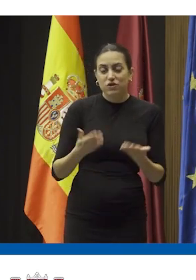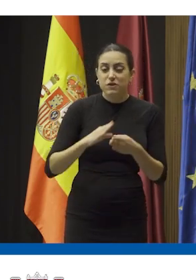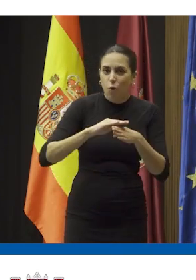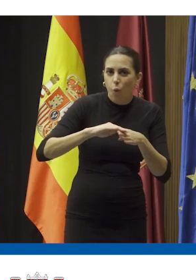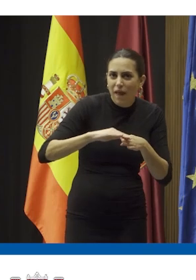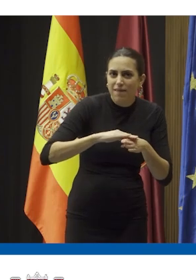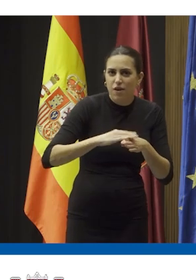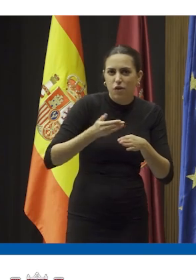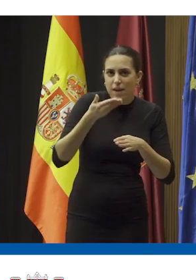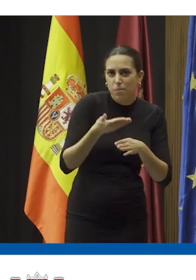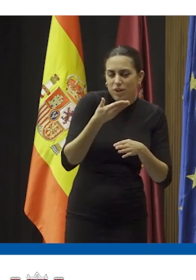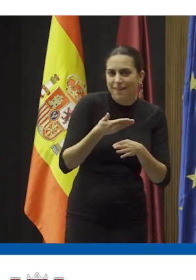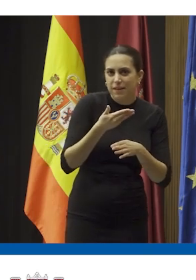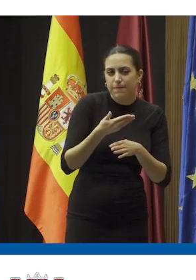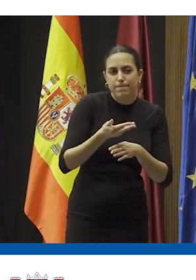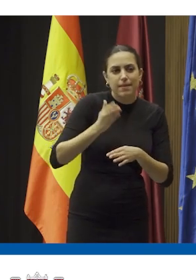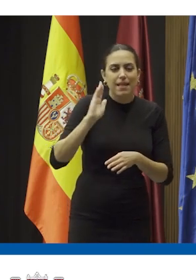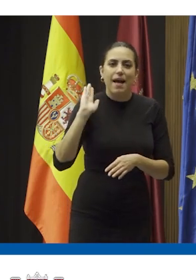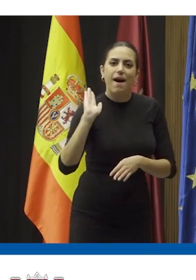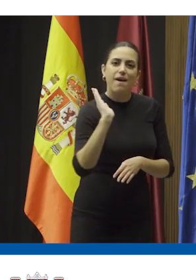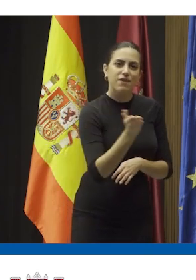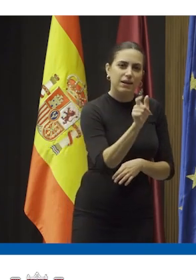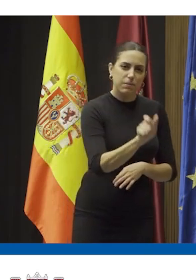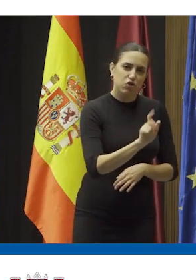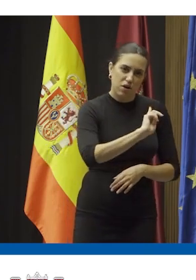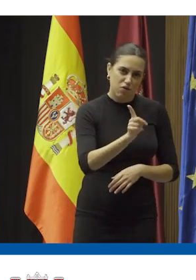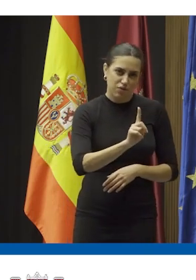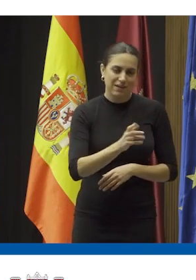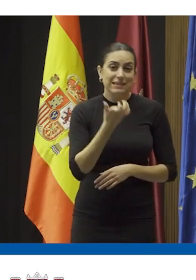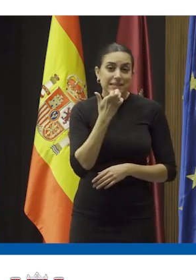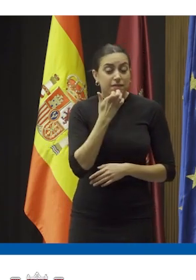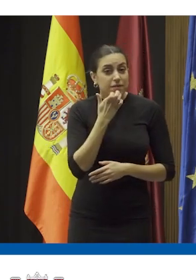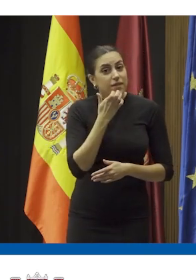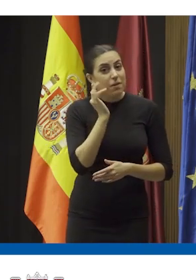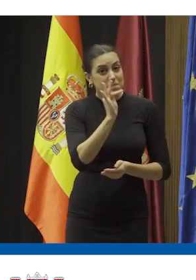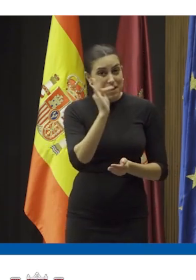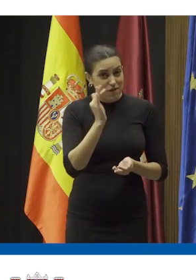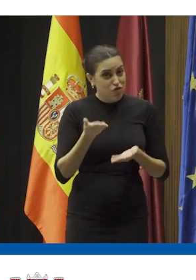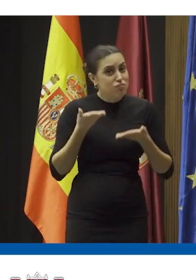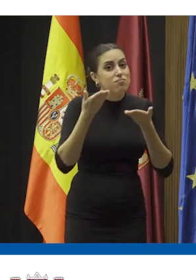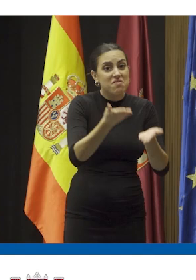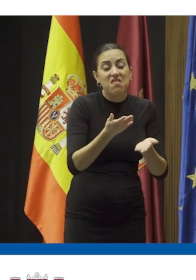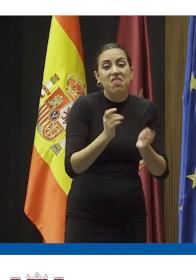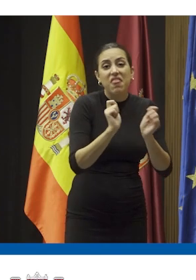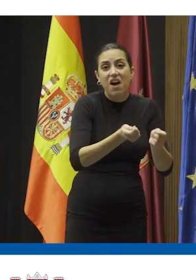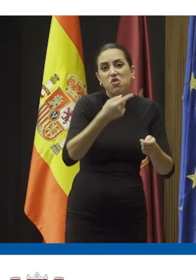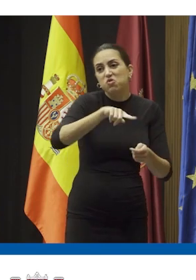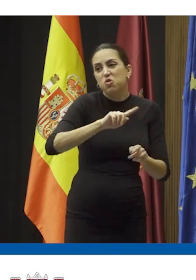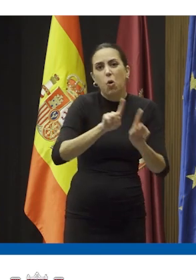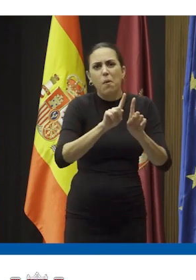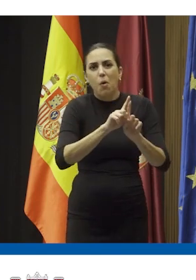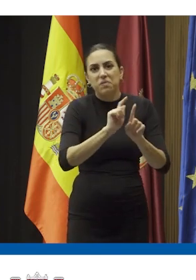respeto y consideración, es que no haga daño. Si no hace daño y aporta algún beneficio, contra el éxito no se